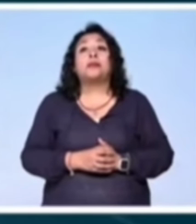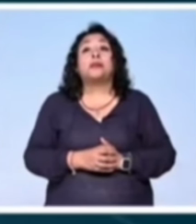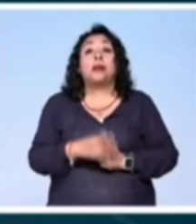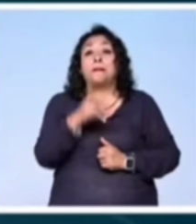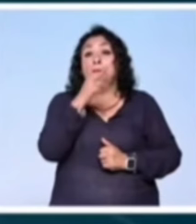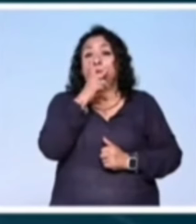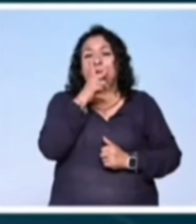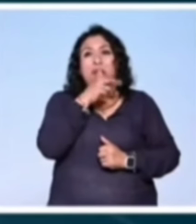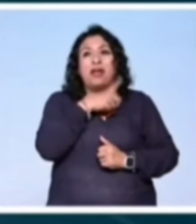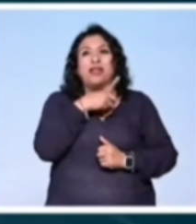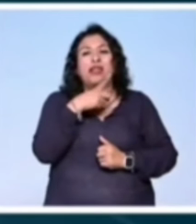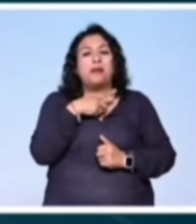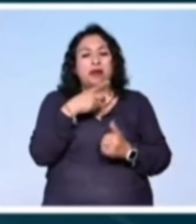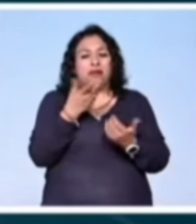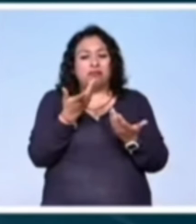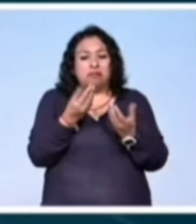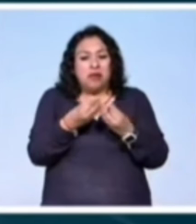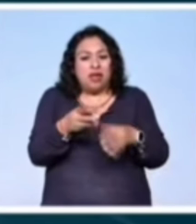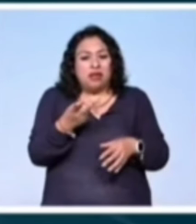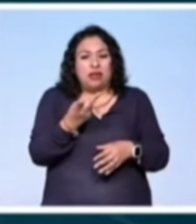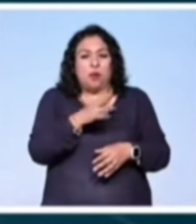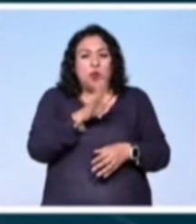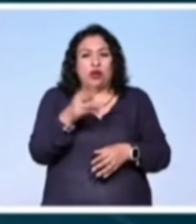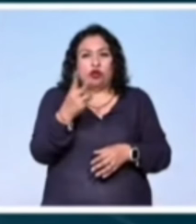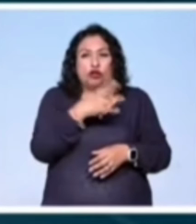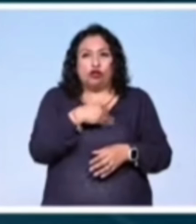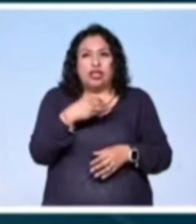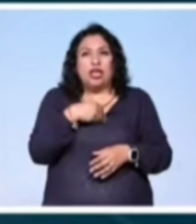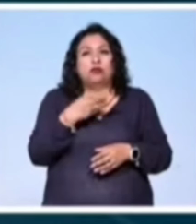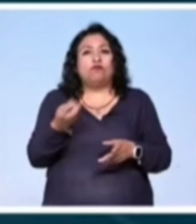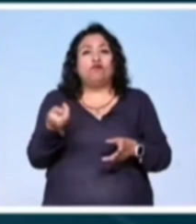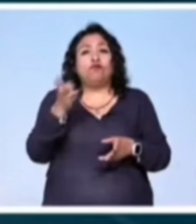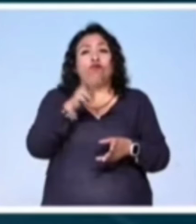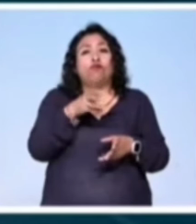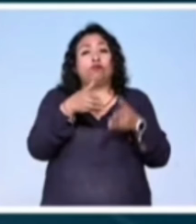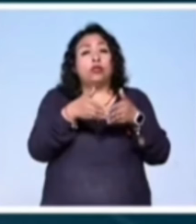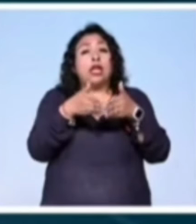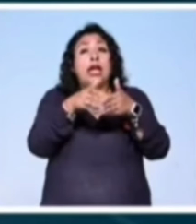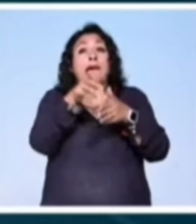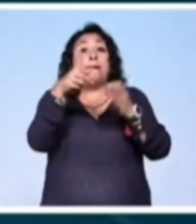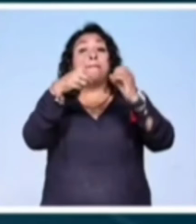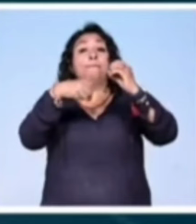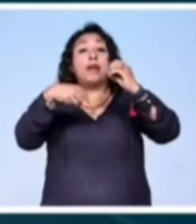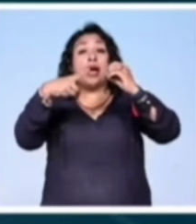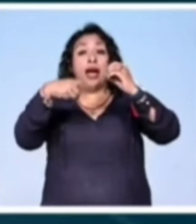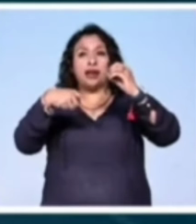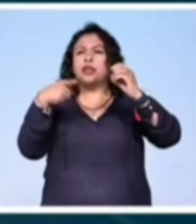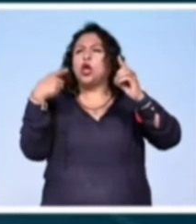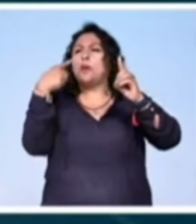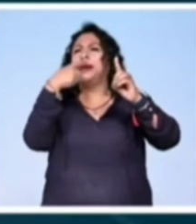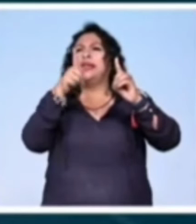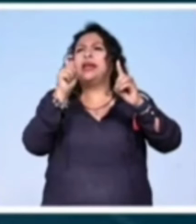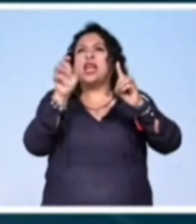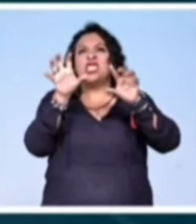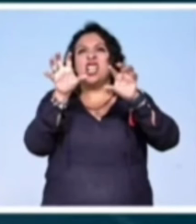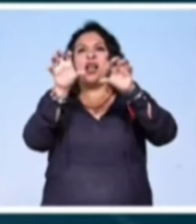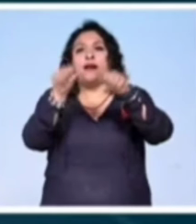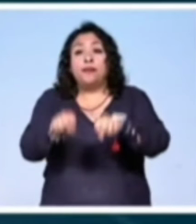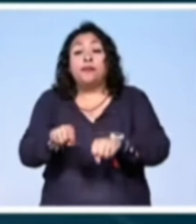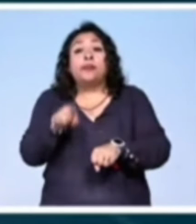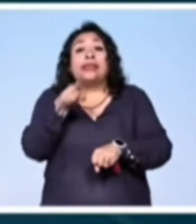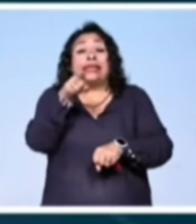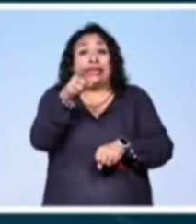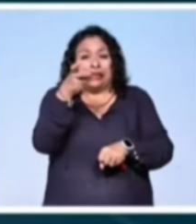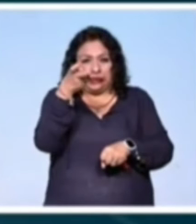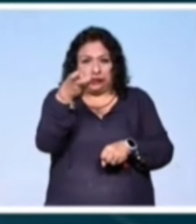Un padre tiene que enfrentar la pérdida de sus dos hijos, y es que se han embarcado a una misión hacia Marte, que tiene por objetivo colonizarlo.